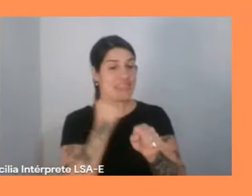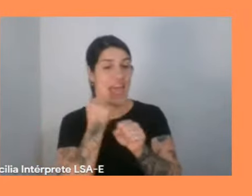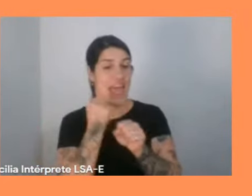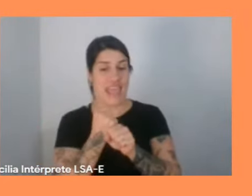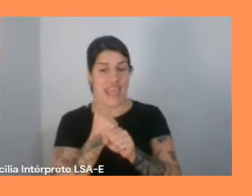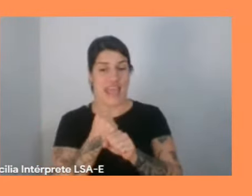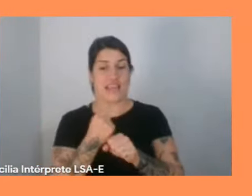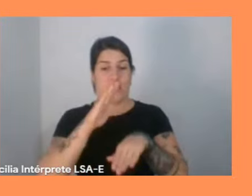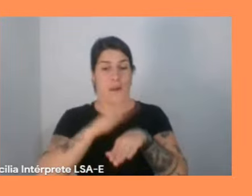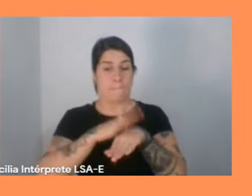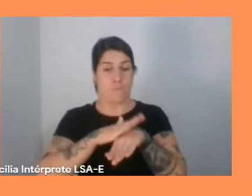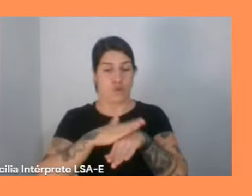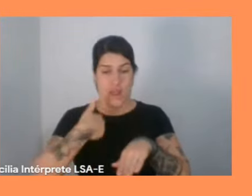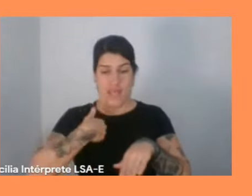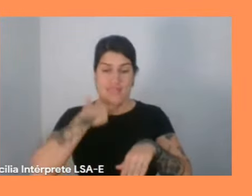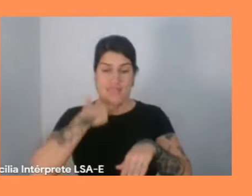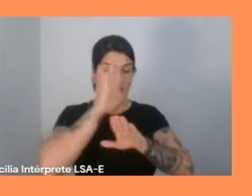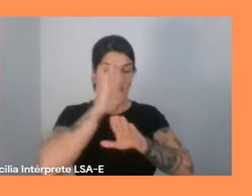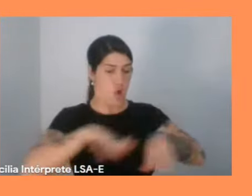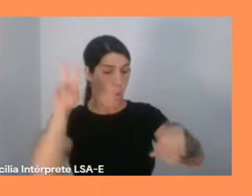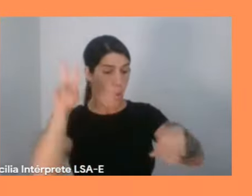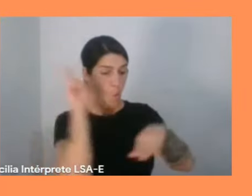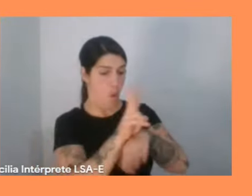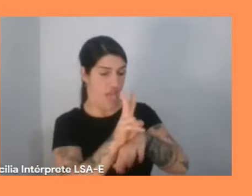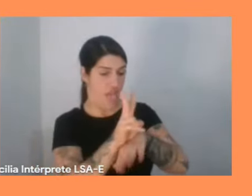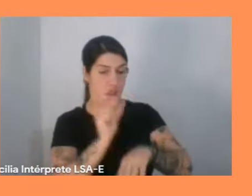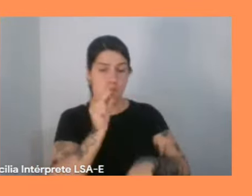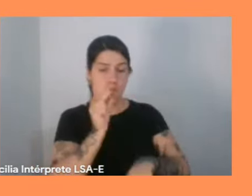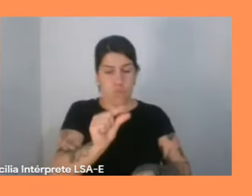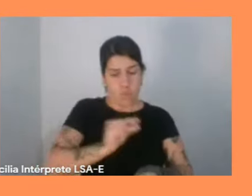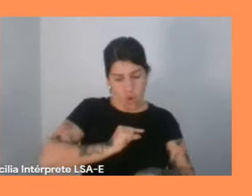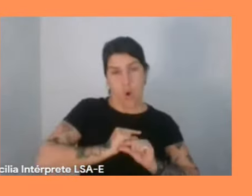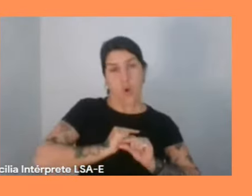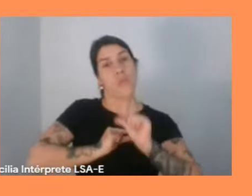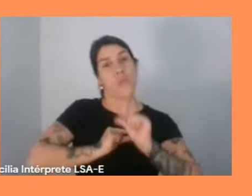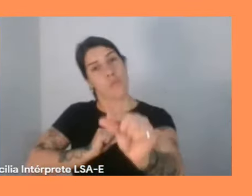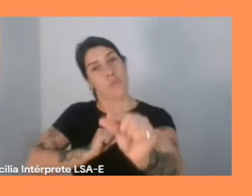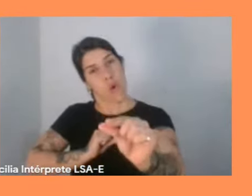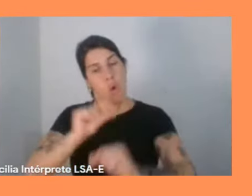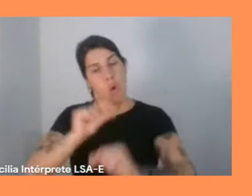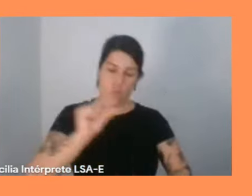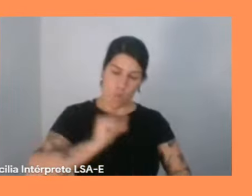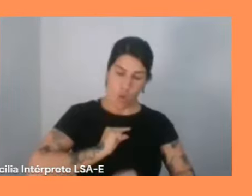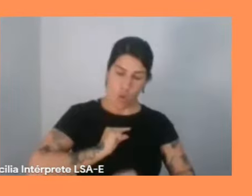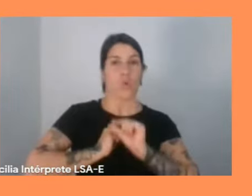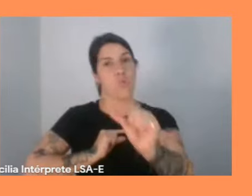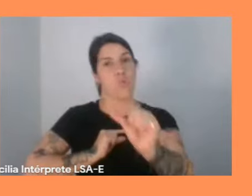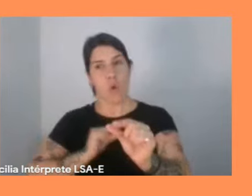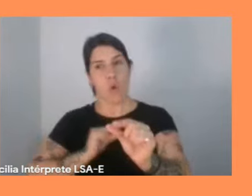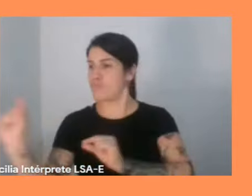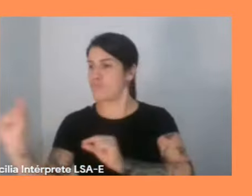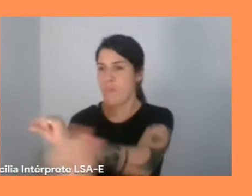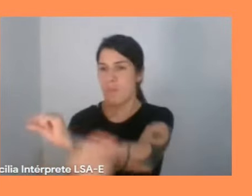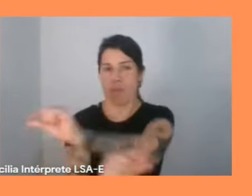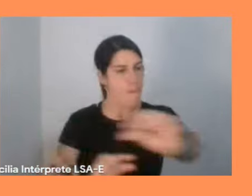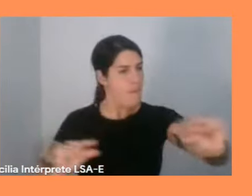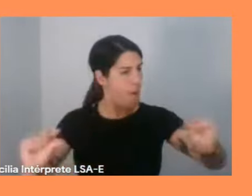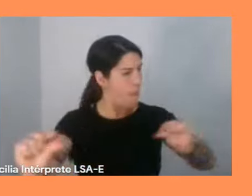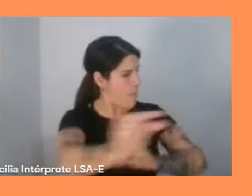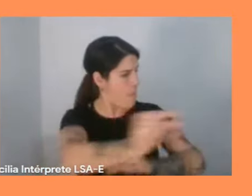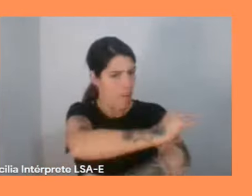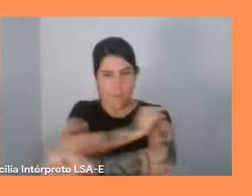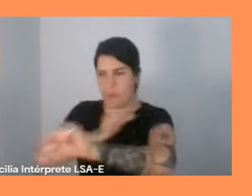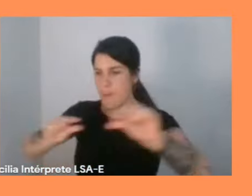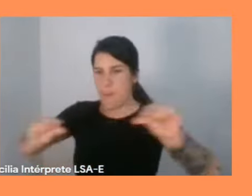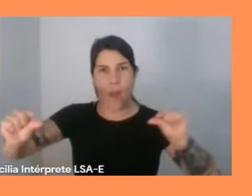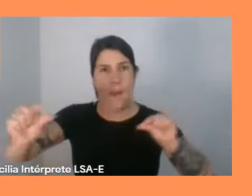de cuidados para la construcción de relaciones igualitarias basadas en la toma de responsabilidades por igual, sin distinción